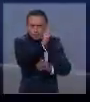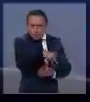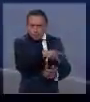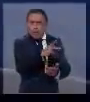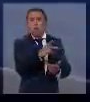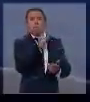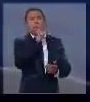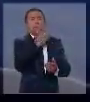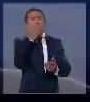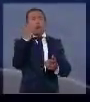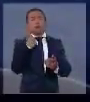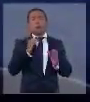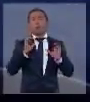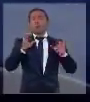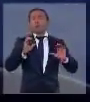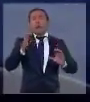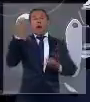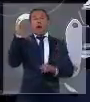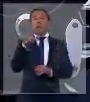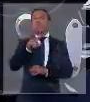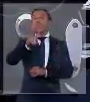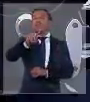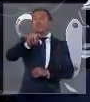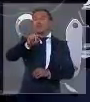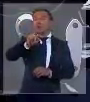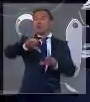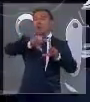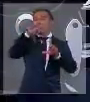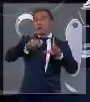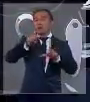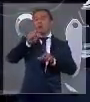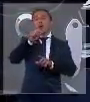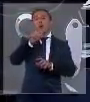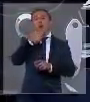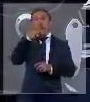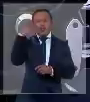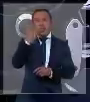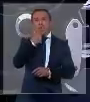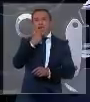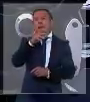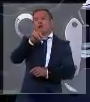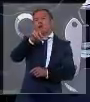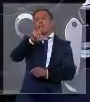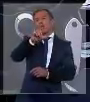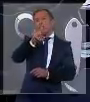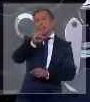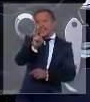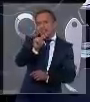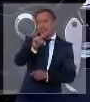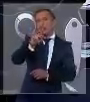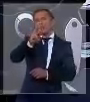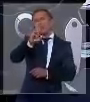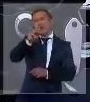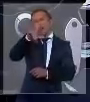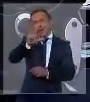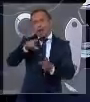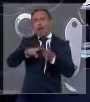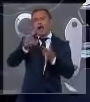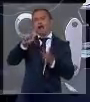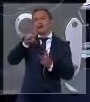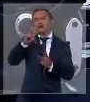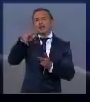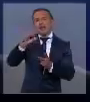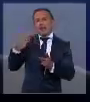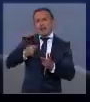las espaldas. Lo dijiste en Televisión Nacional con Lorete Mola, con Azucena Uresti. Te lo digo con claridad. Te convertiste en lo que tanto